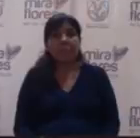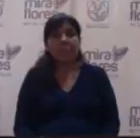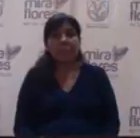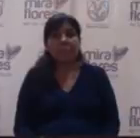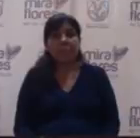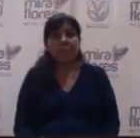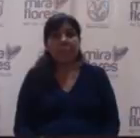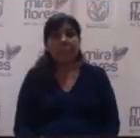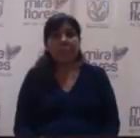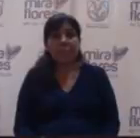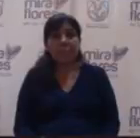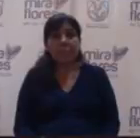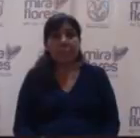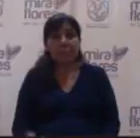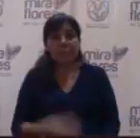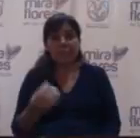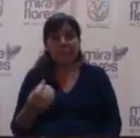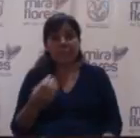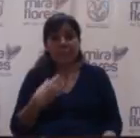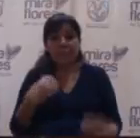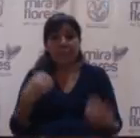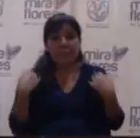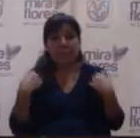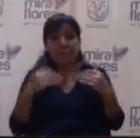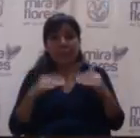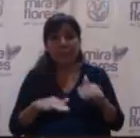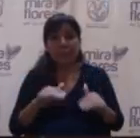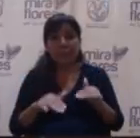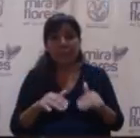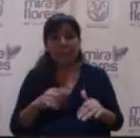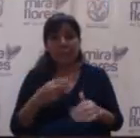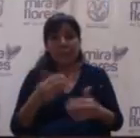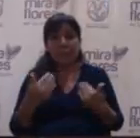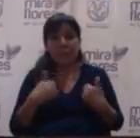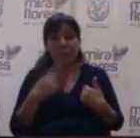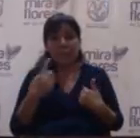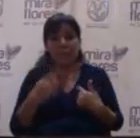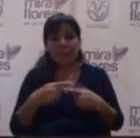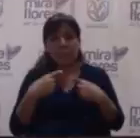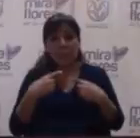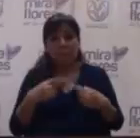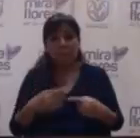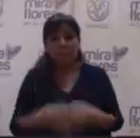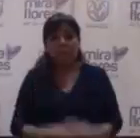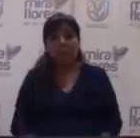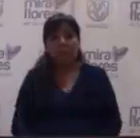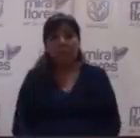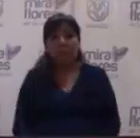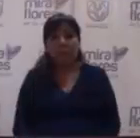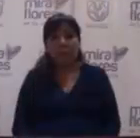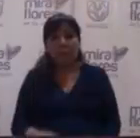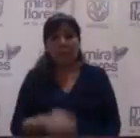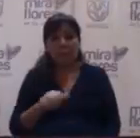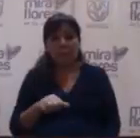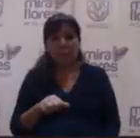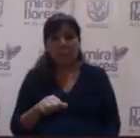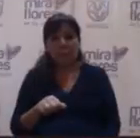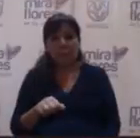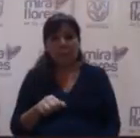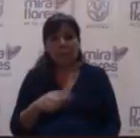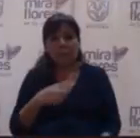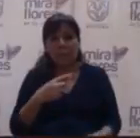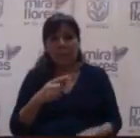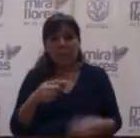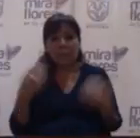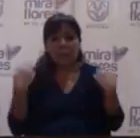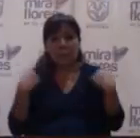Me comenta nuestra secretaria general del consejo que ya tiene un informe también. Sí, señor alcalde. La Secretaría